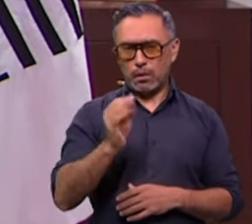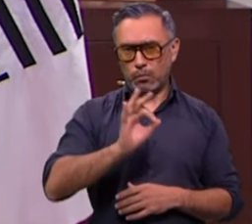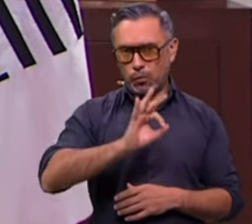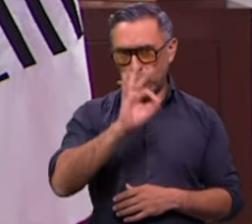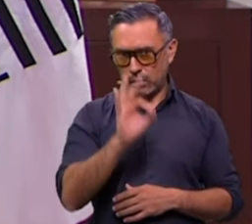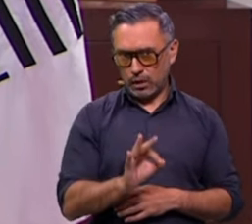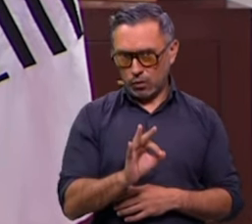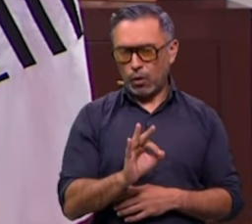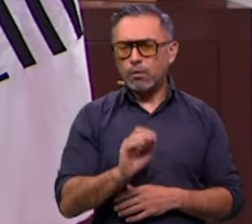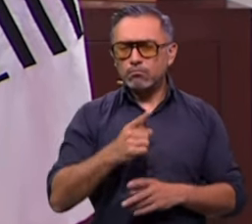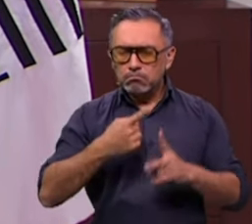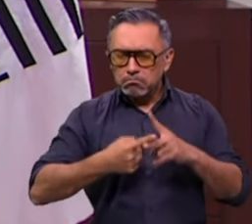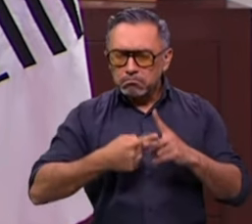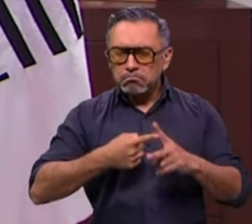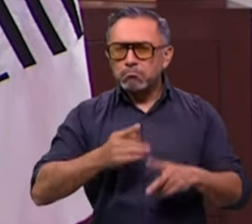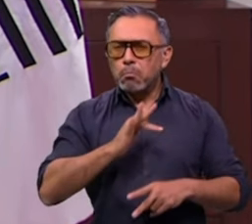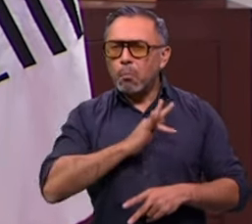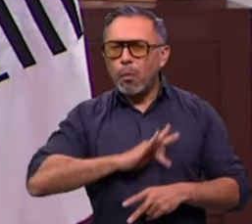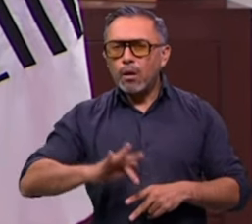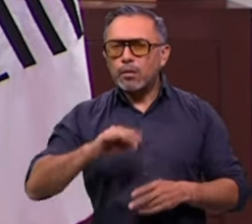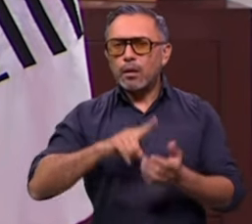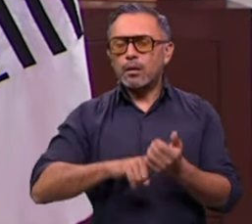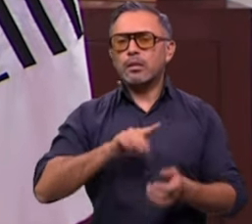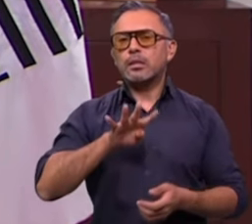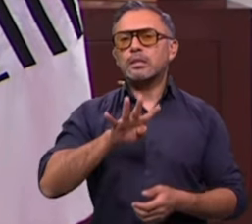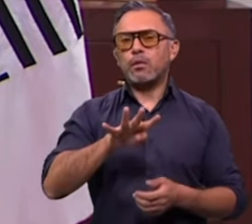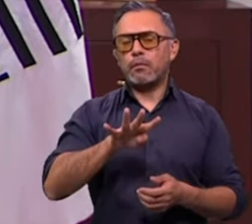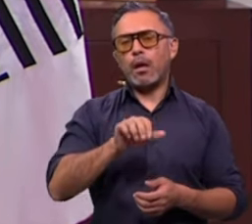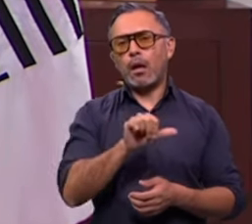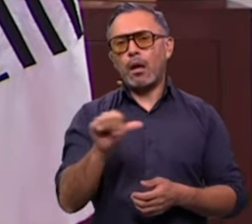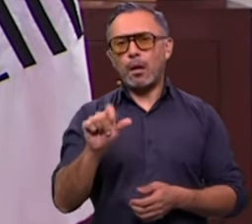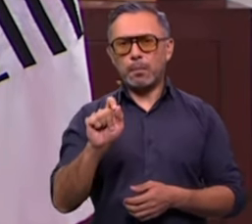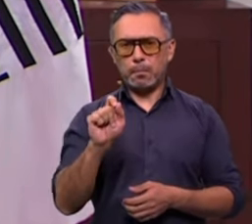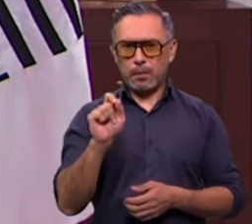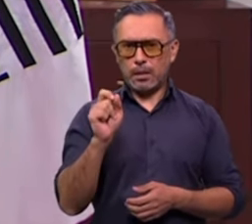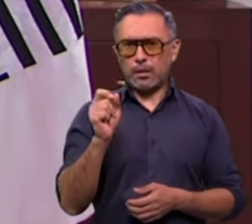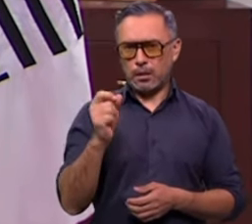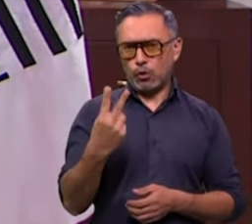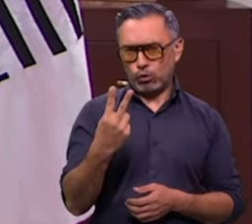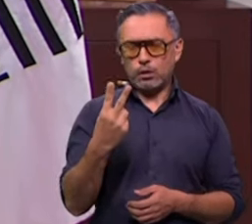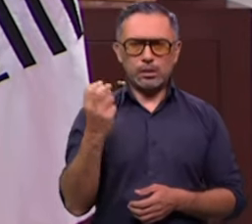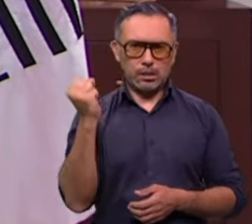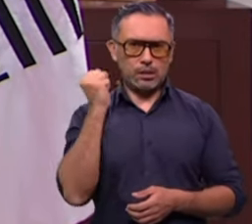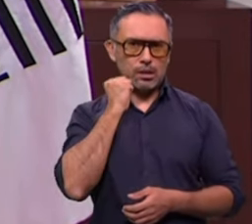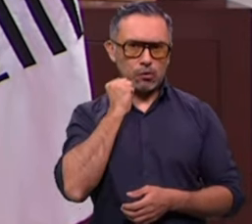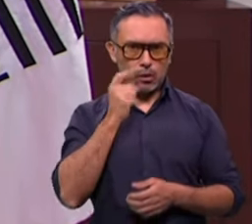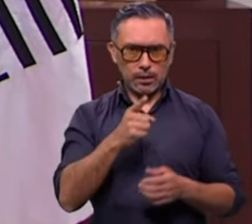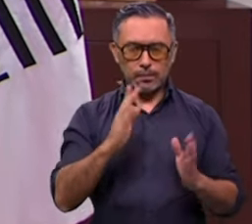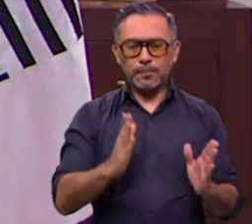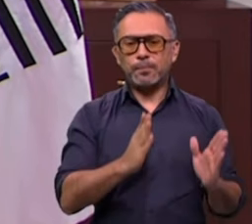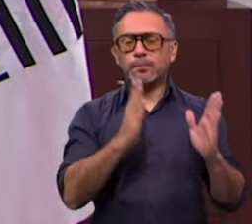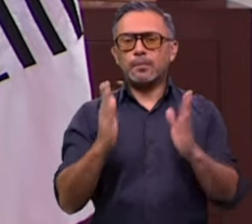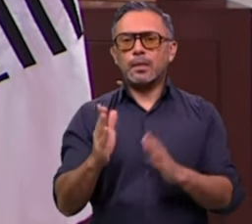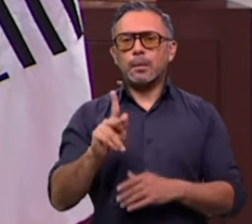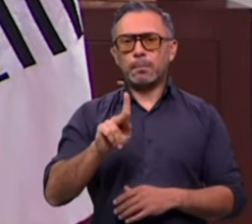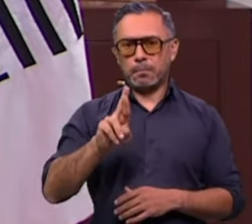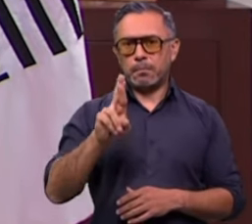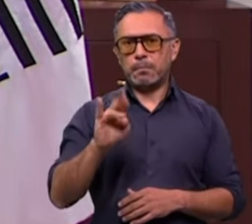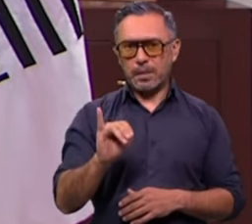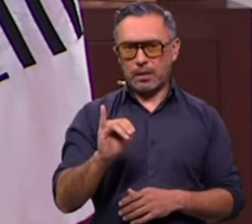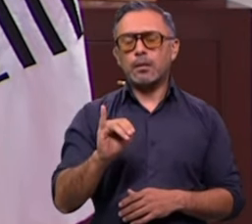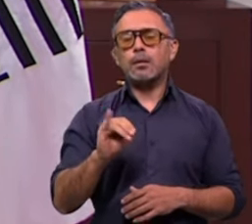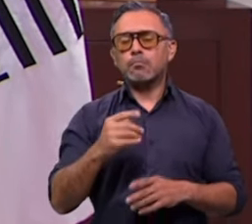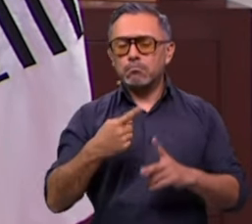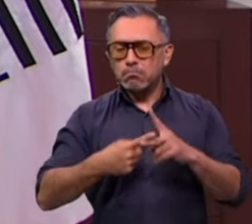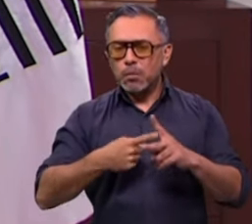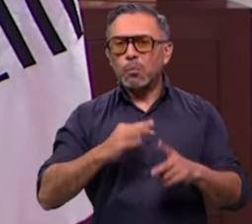17.9%, lo que representa entre 19 y 22 senadurías. Partido Revolucionario Institucional,